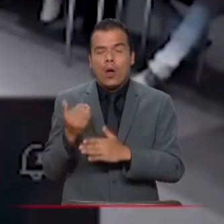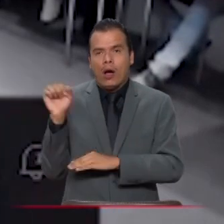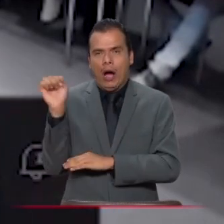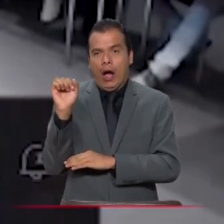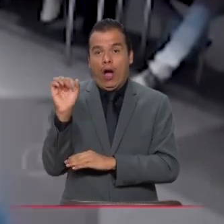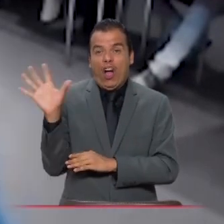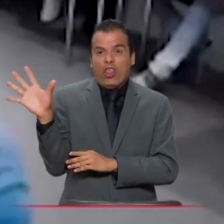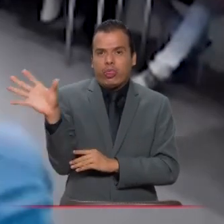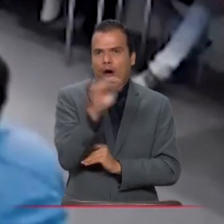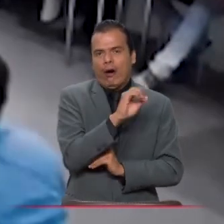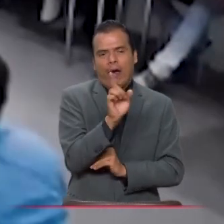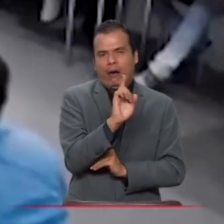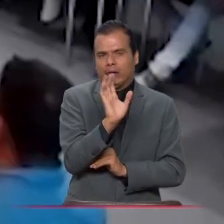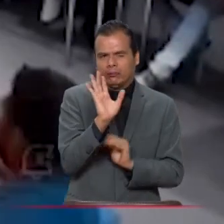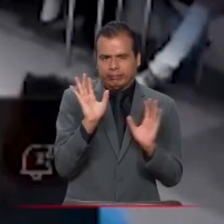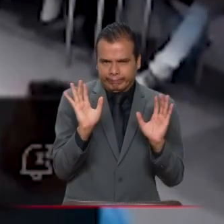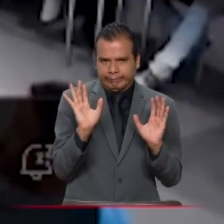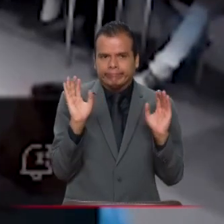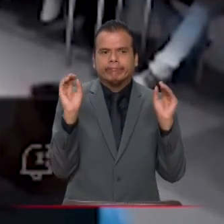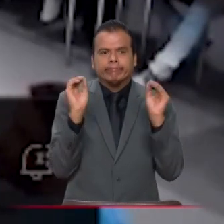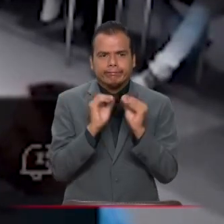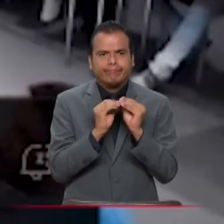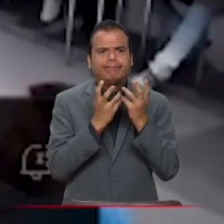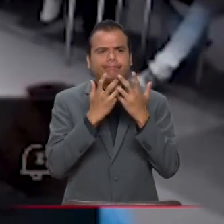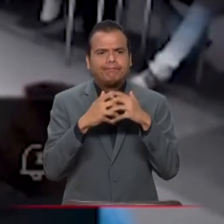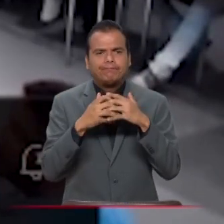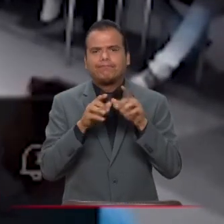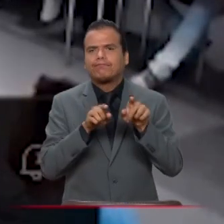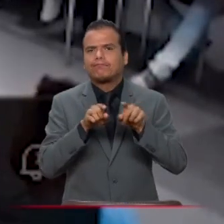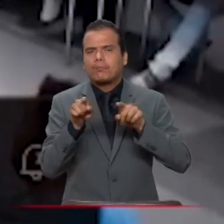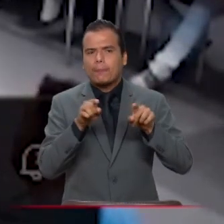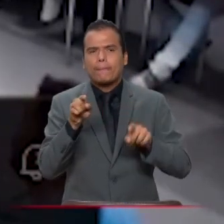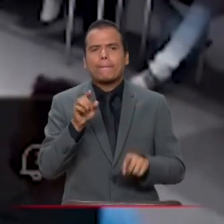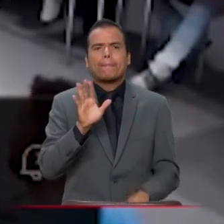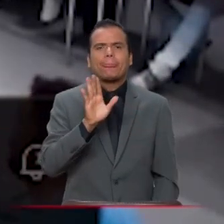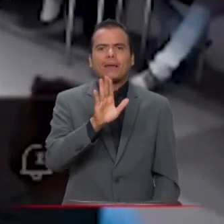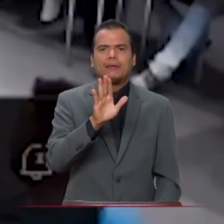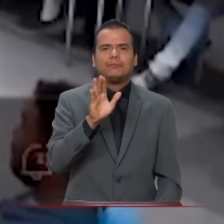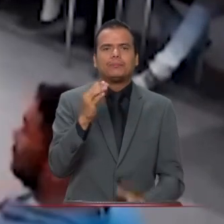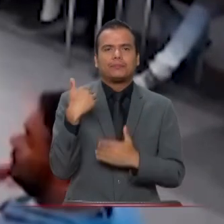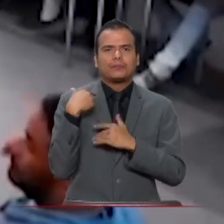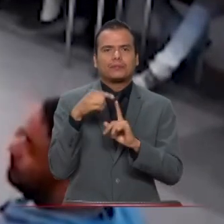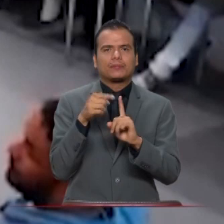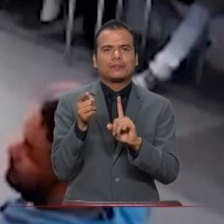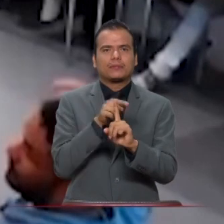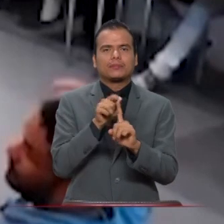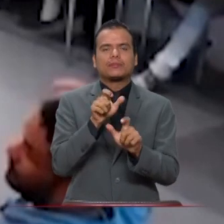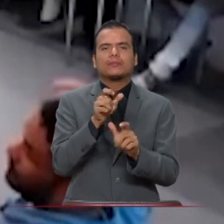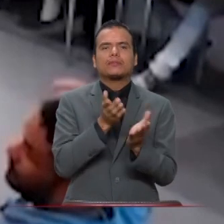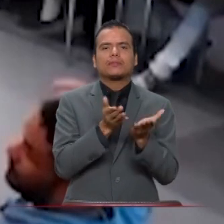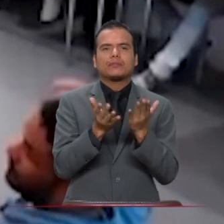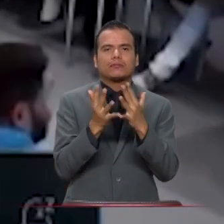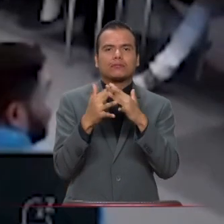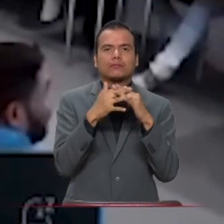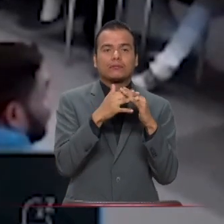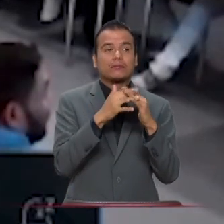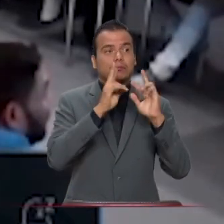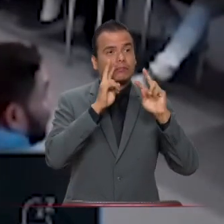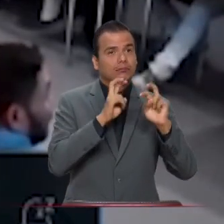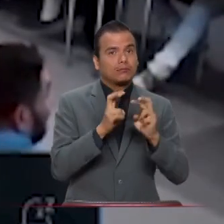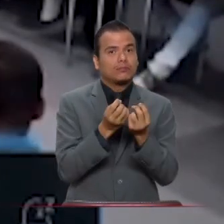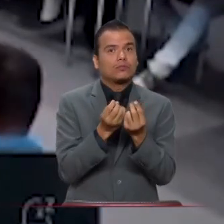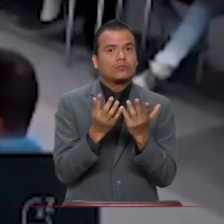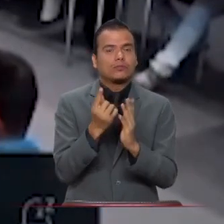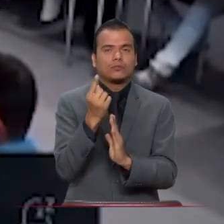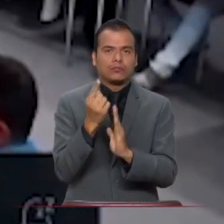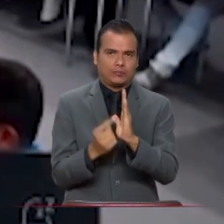una investigación a 1.000 empresas de las 3.000 intermediarias que existen por no pago de precio